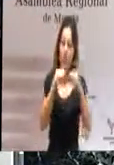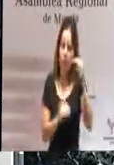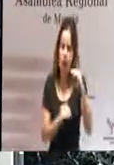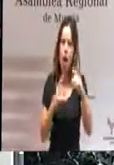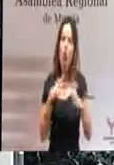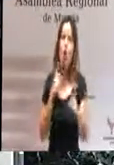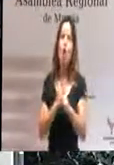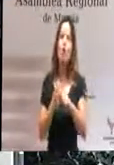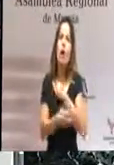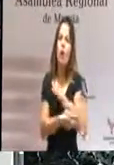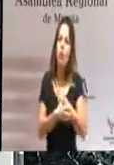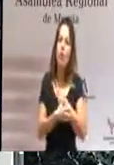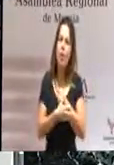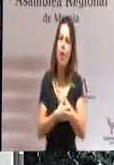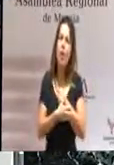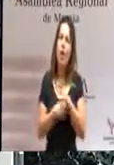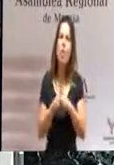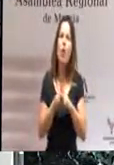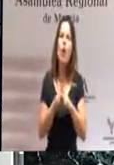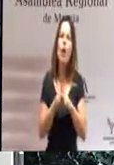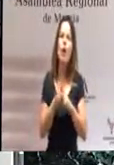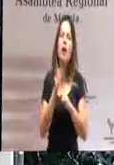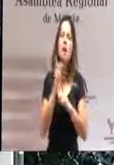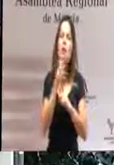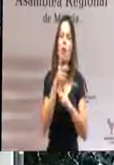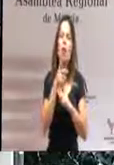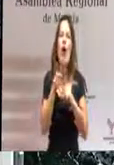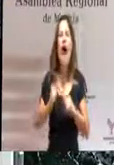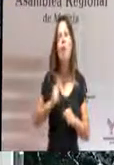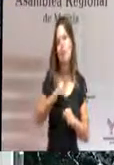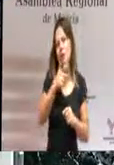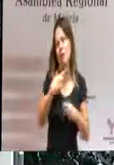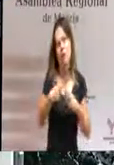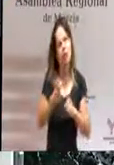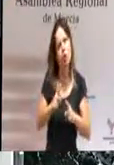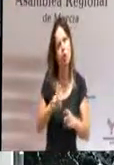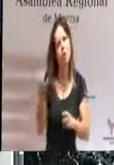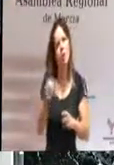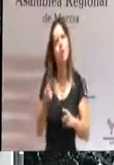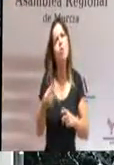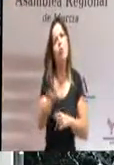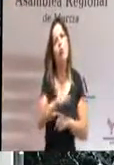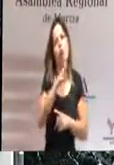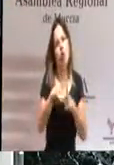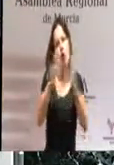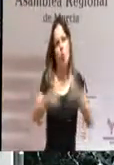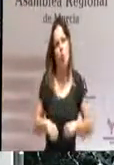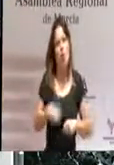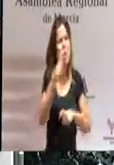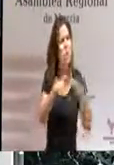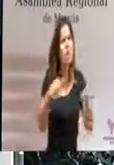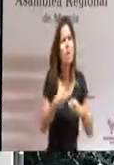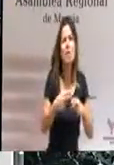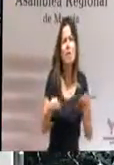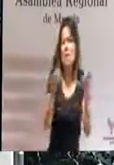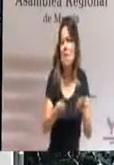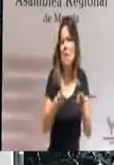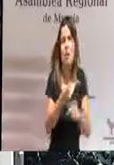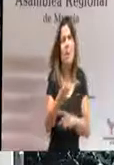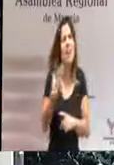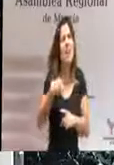pobreza, no debería de ser un terreno de batalla política, sino un campo para el acuerdo. Ningún político, cualquiera que sea